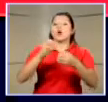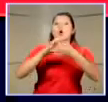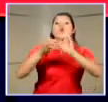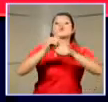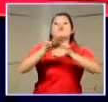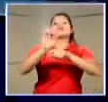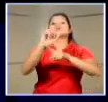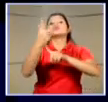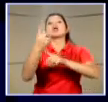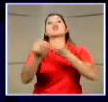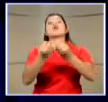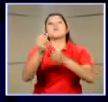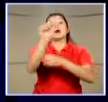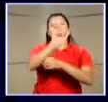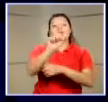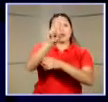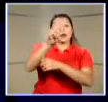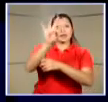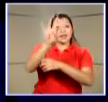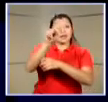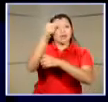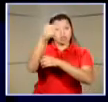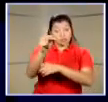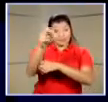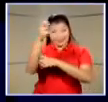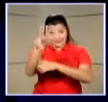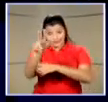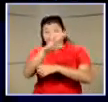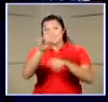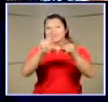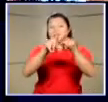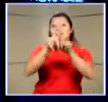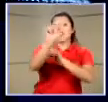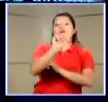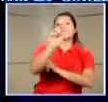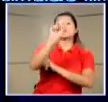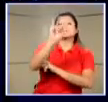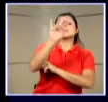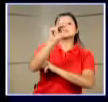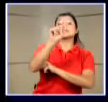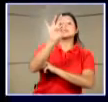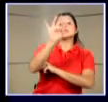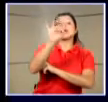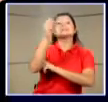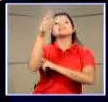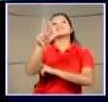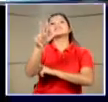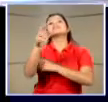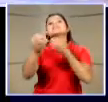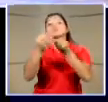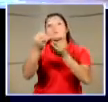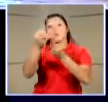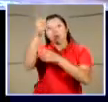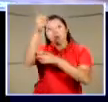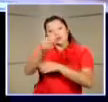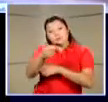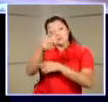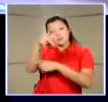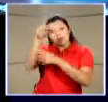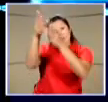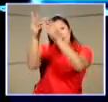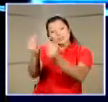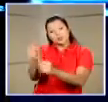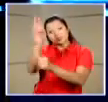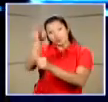en @RTN Noticias 13 y en @Sinart13 mediante el hashtag